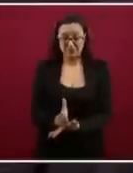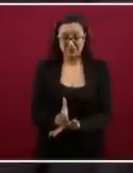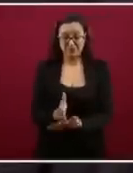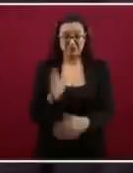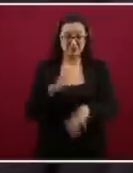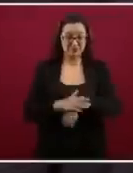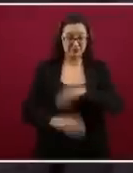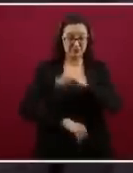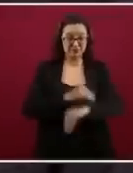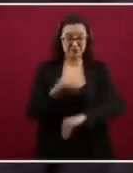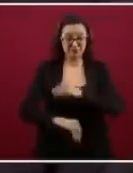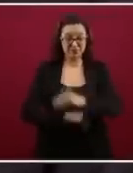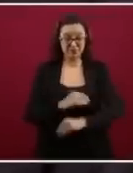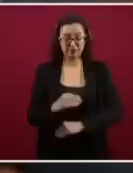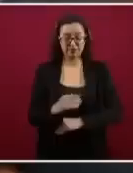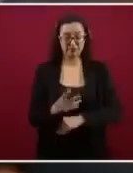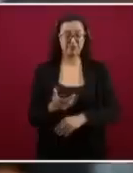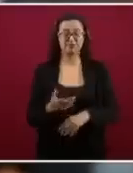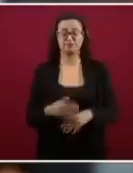debate sobre